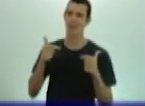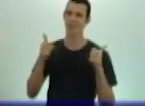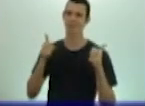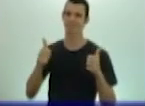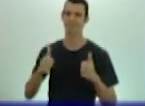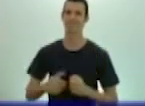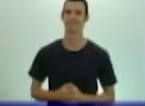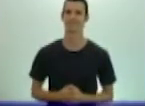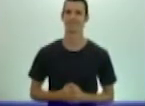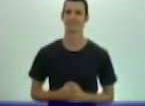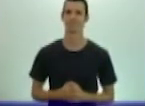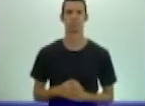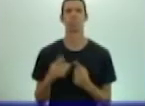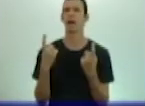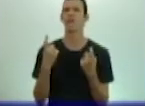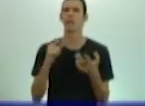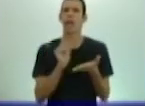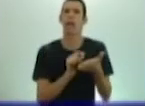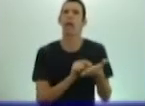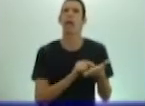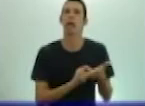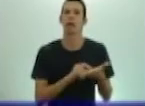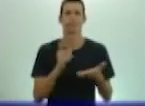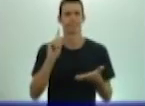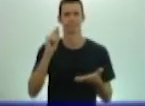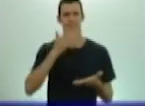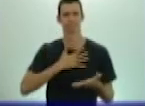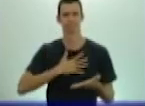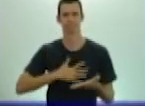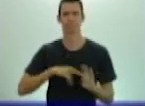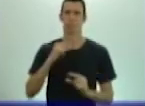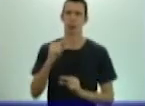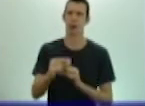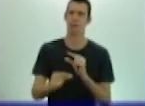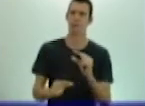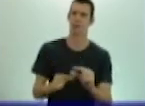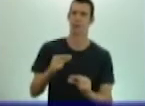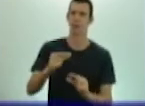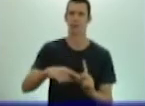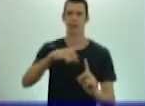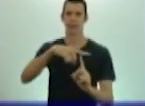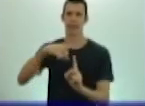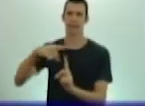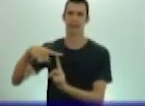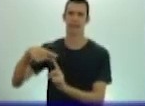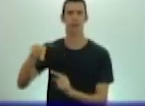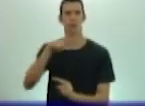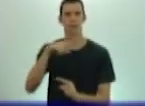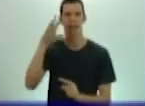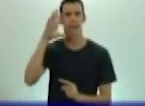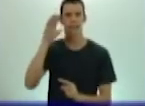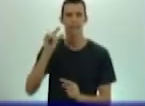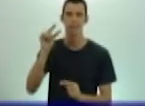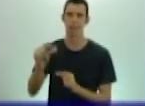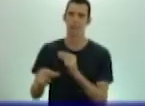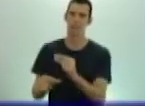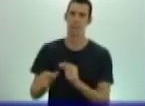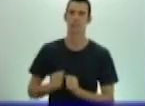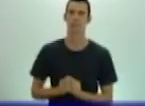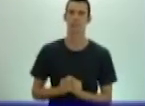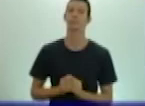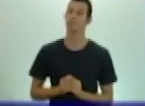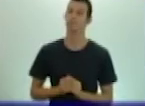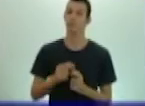anoten en la libreta porque vamos a tener actividades que responden a ello. En un primer momento vamos a caracterizar la situación de Rusia en víspera de